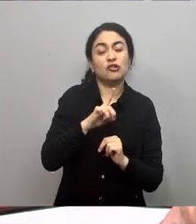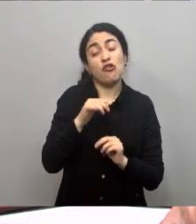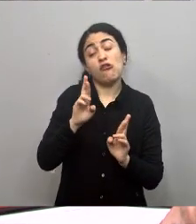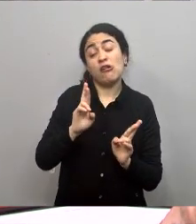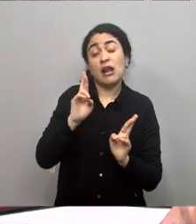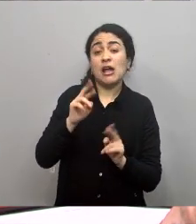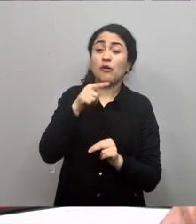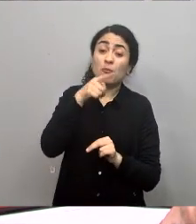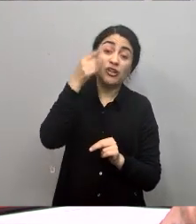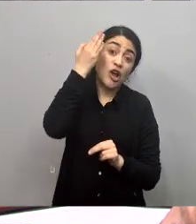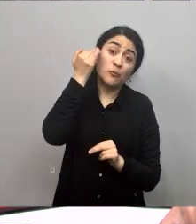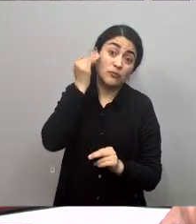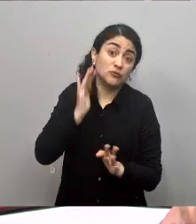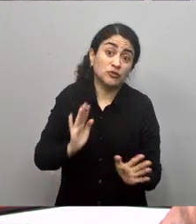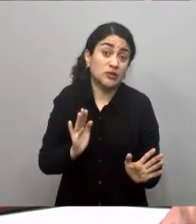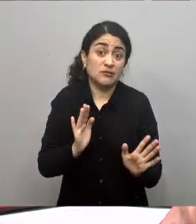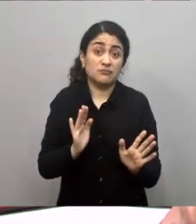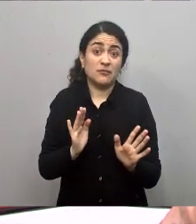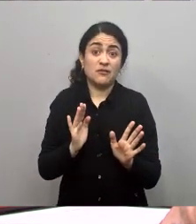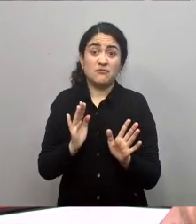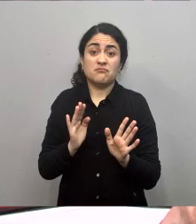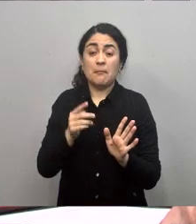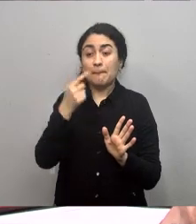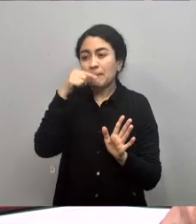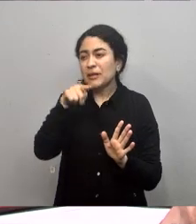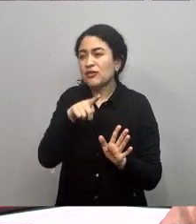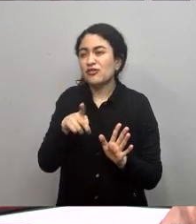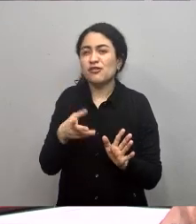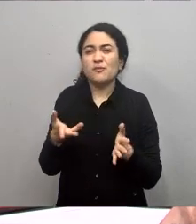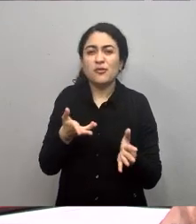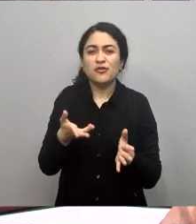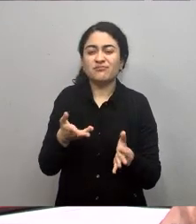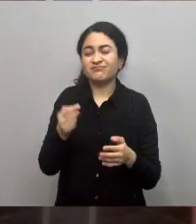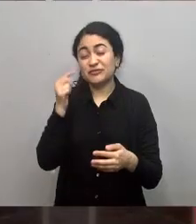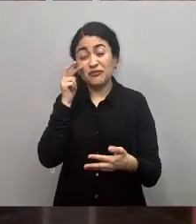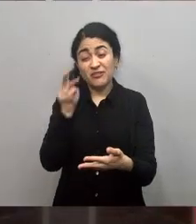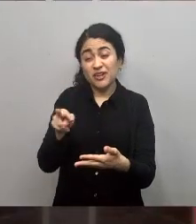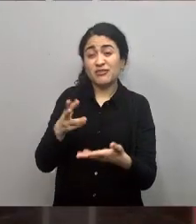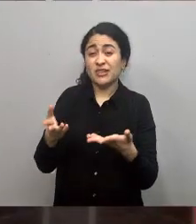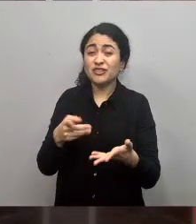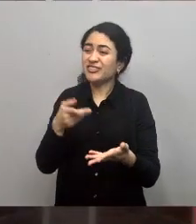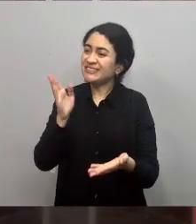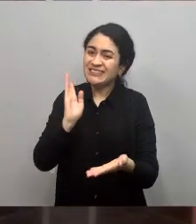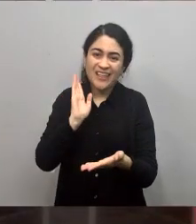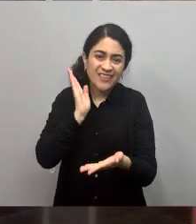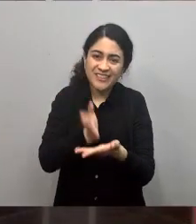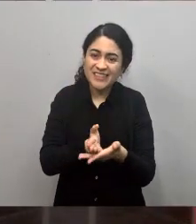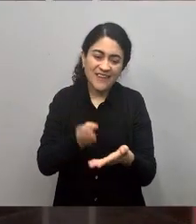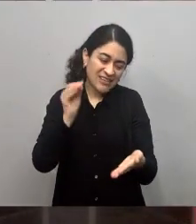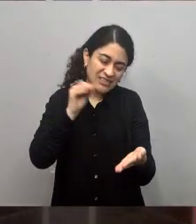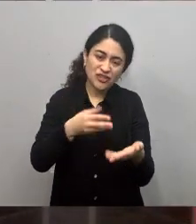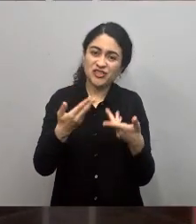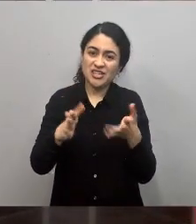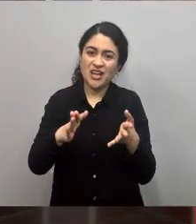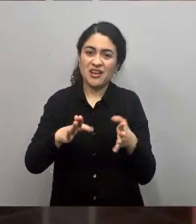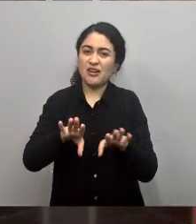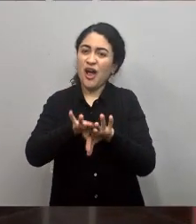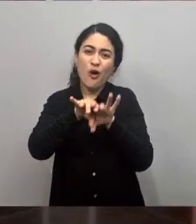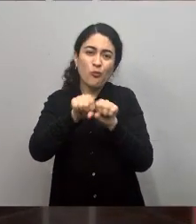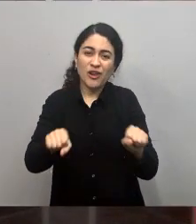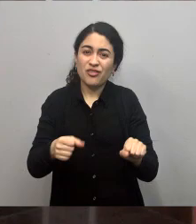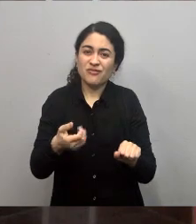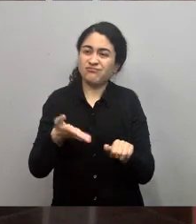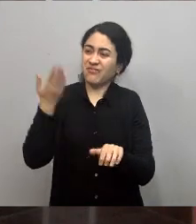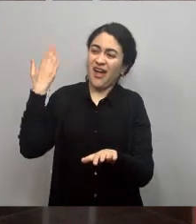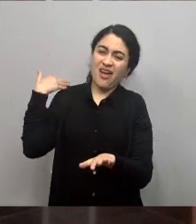desconocimiento, aunque de todas formas es absolutamente inexcusable, porque como te insisto, esto está en el convenio mandato. Por lo tanto,